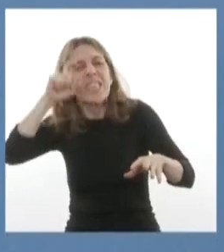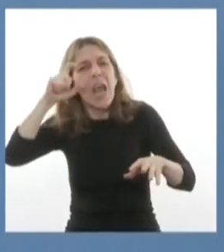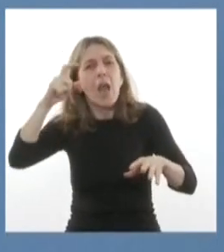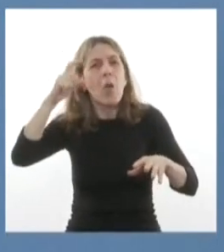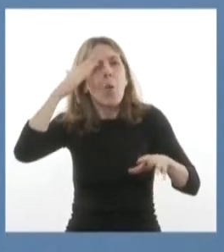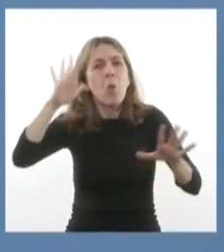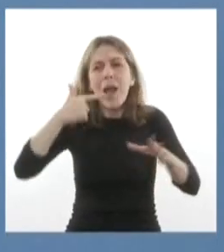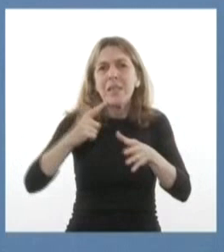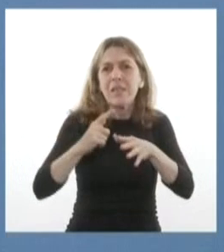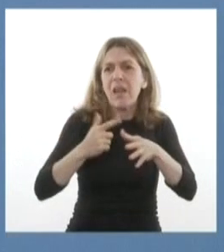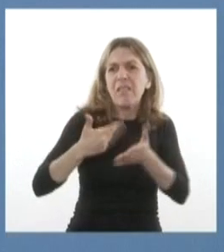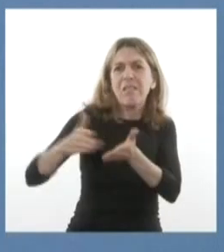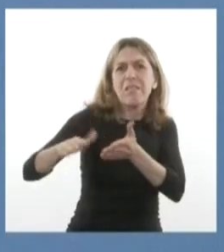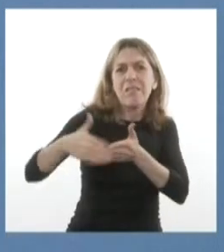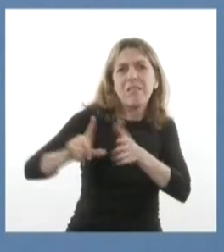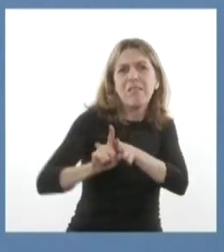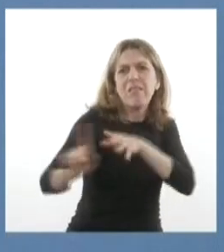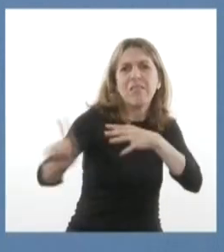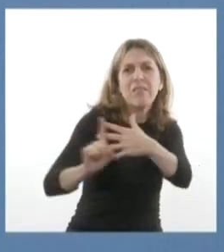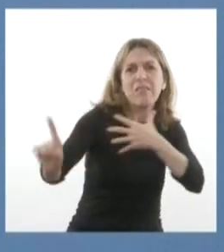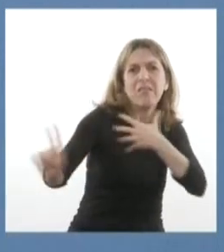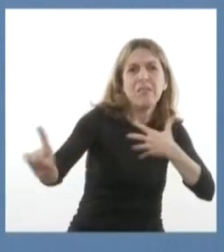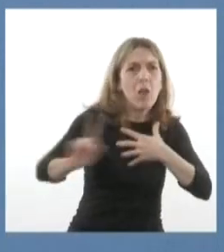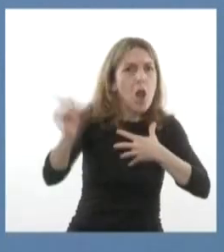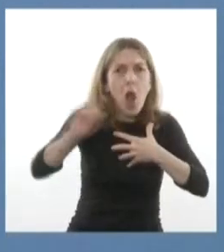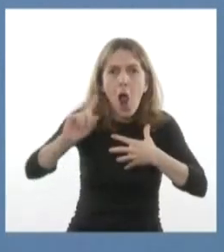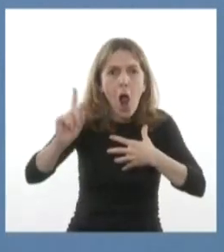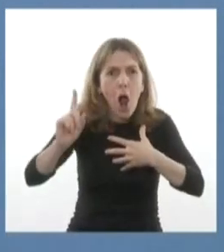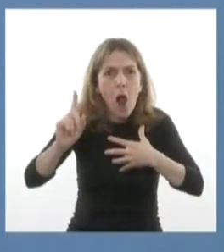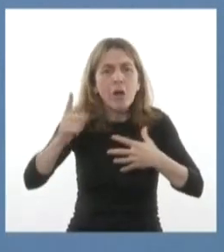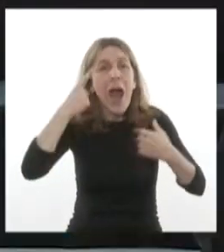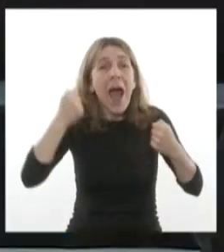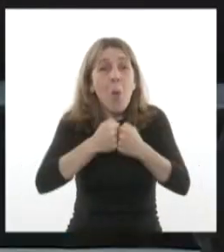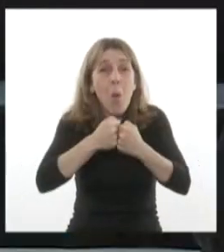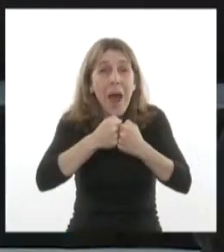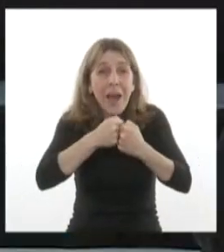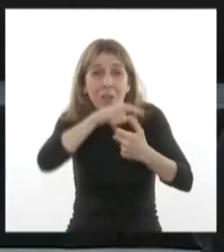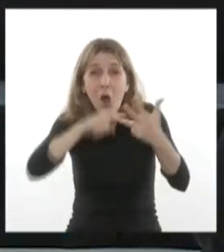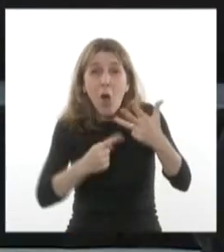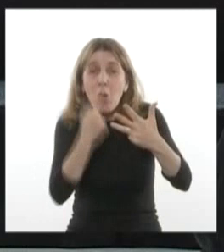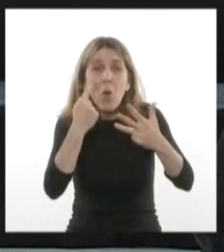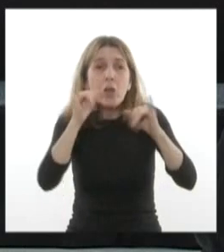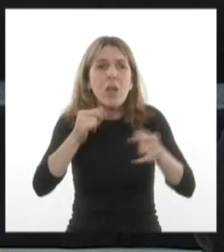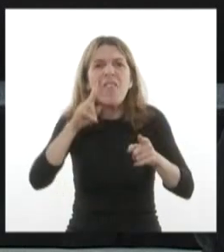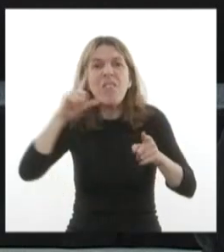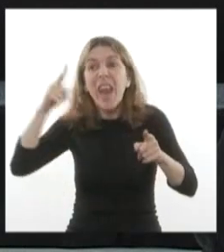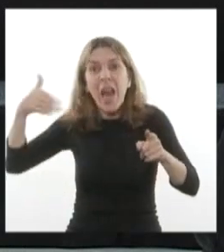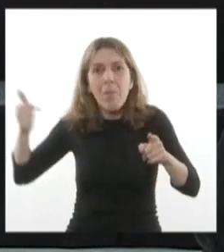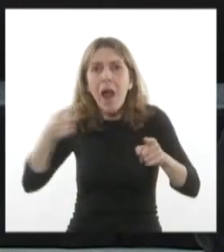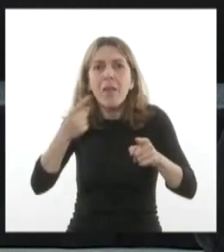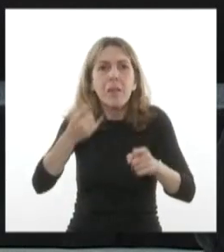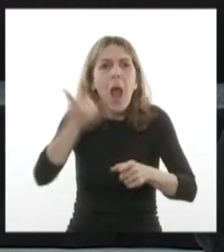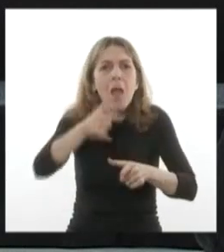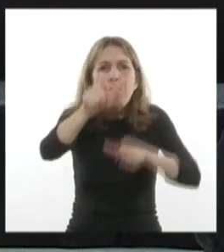de encuentro es entender que, como enseñaba Vilma, las minorías